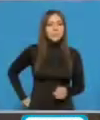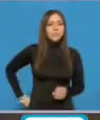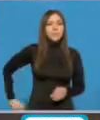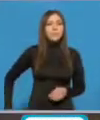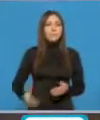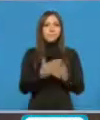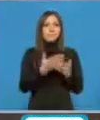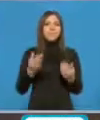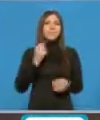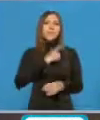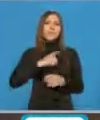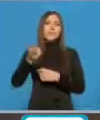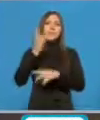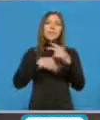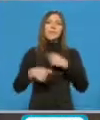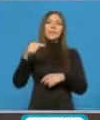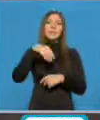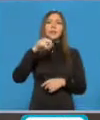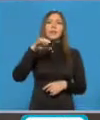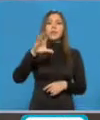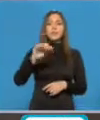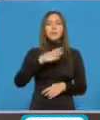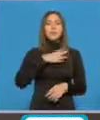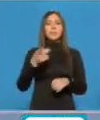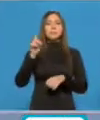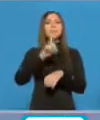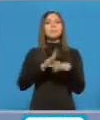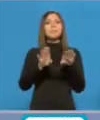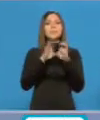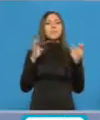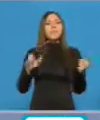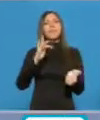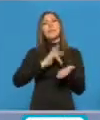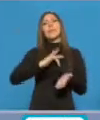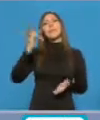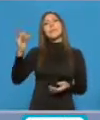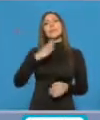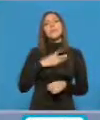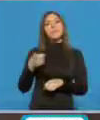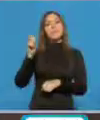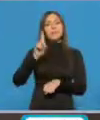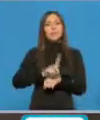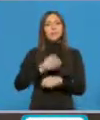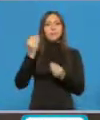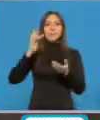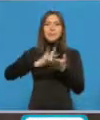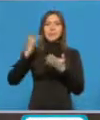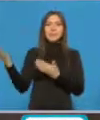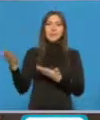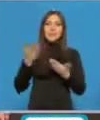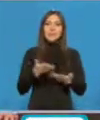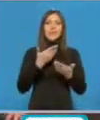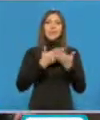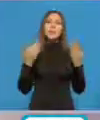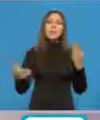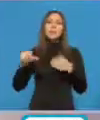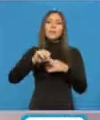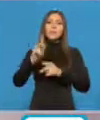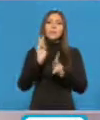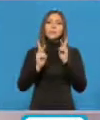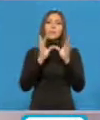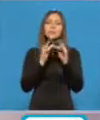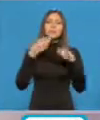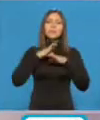muchísimo gusto recibirte, Mónica. Muy buenos días, ¿cómo estás? Gracias, Buenos días, Mónica. Buenos días, gracias por Y recibirme. en esta ocasión para hablarnos de